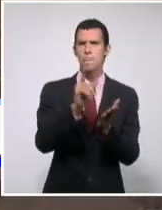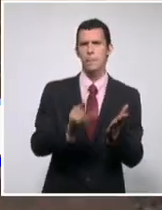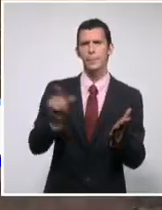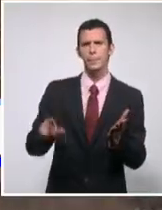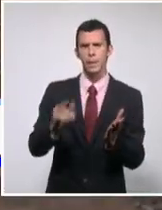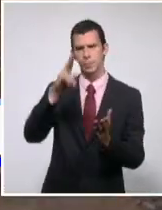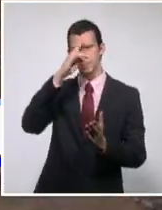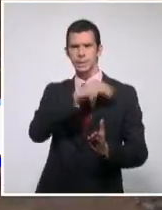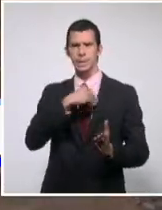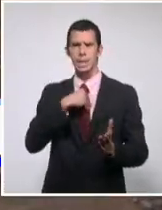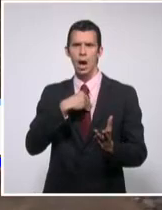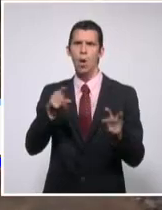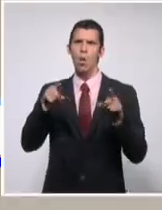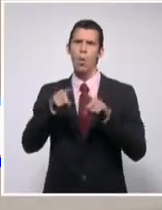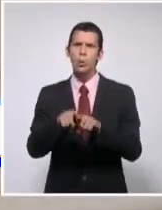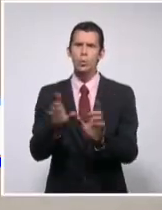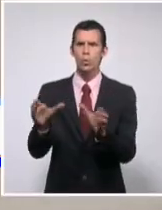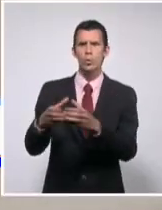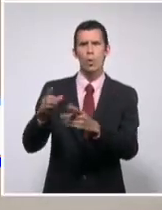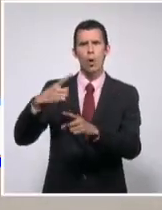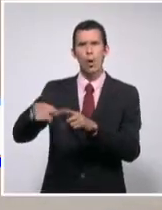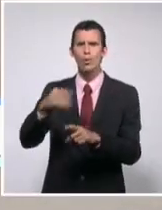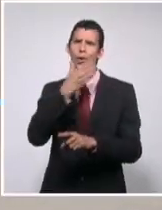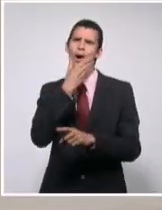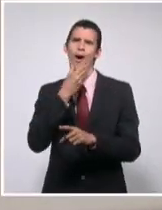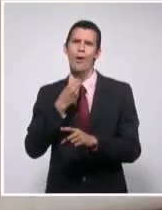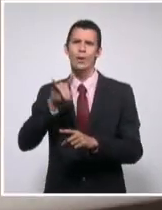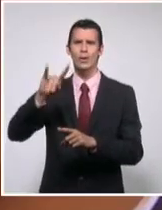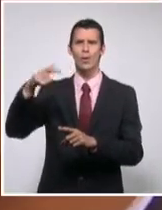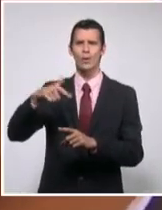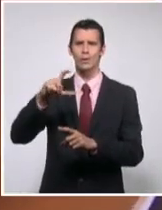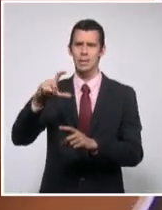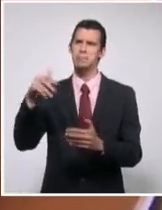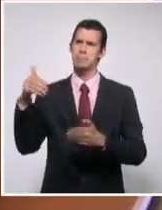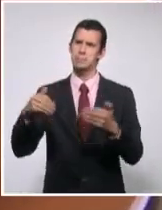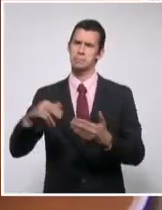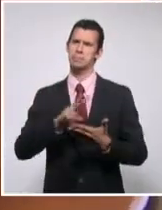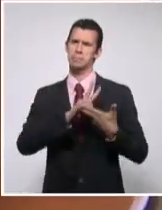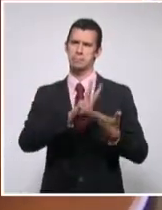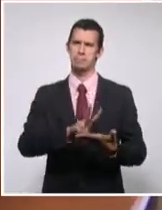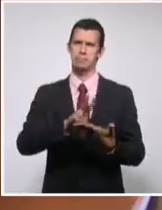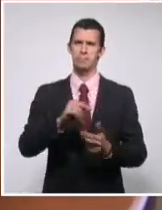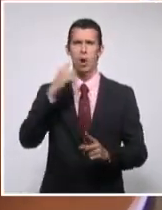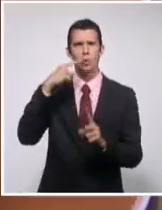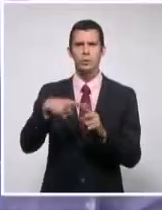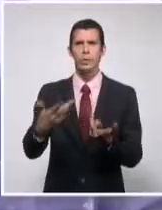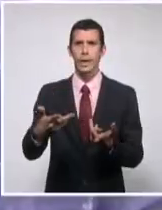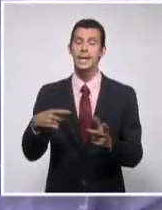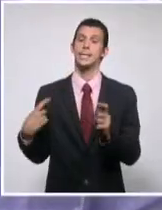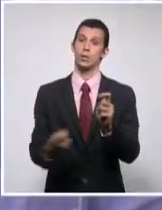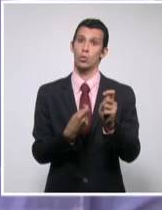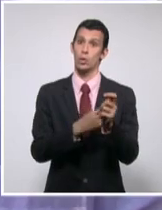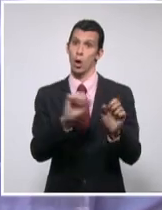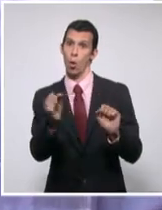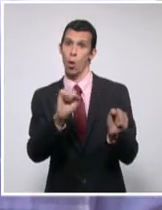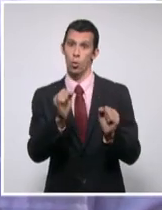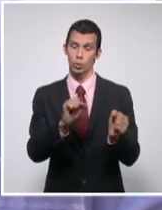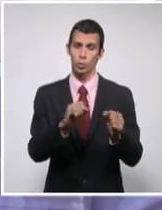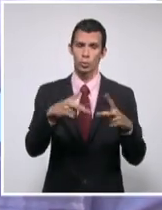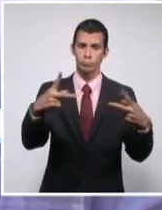de la jc combatir la propagación de la cob y 19 es una de las misiones de estos jóvenes creo